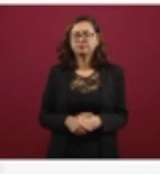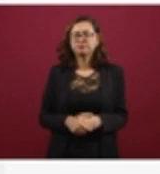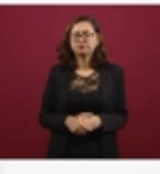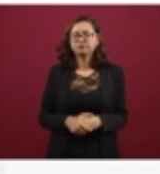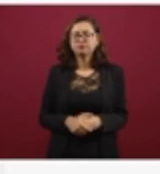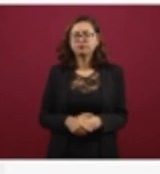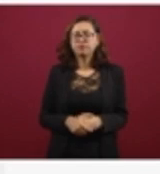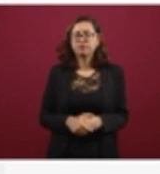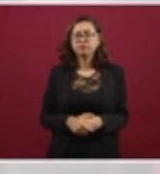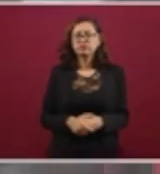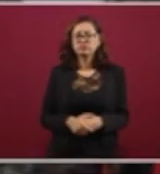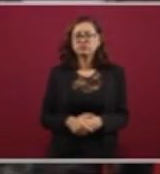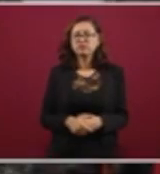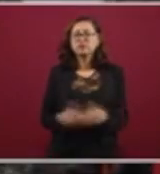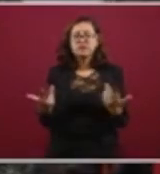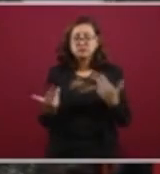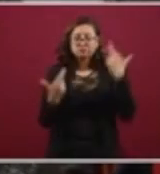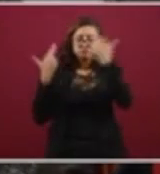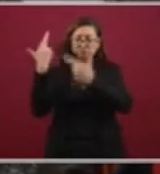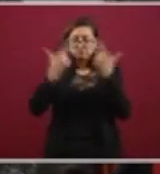de gas LP,